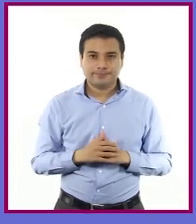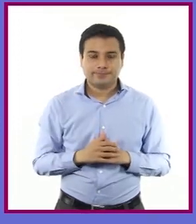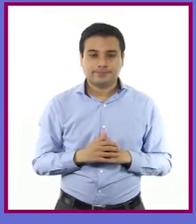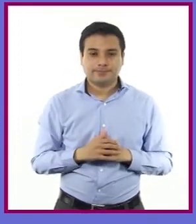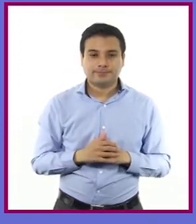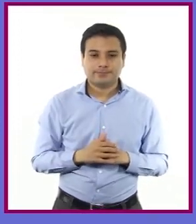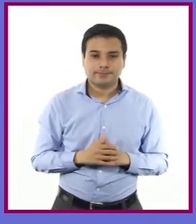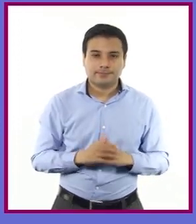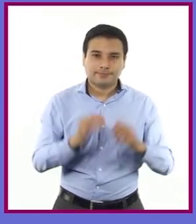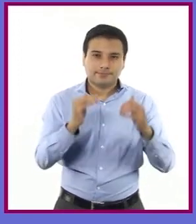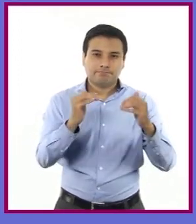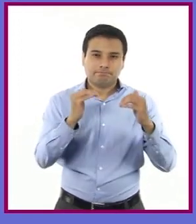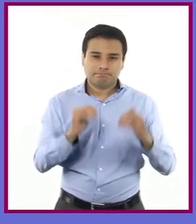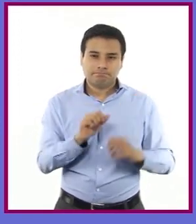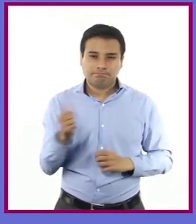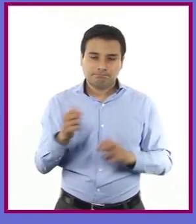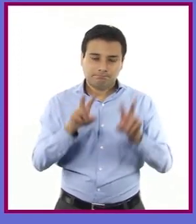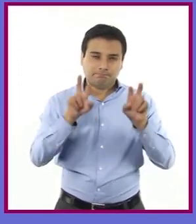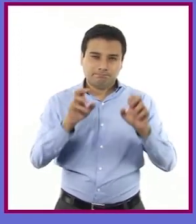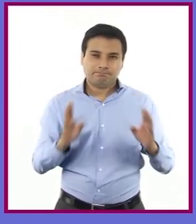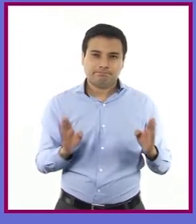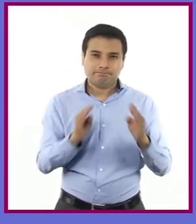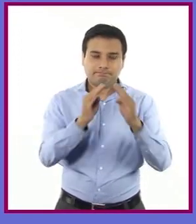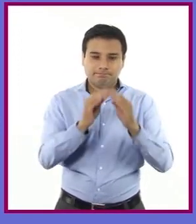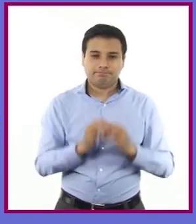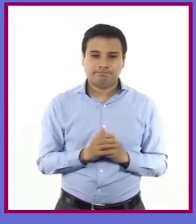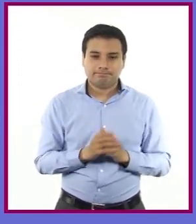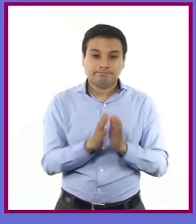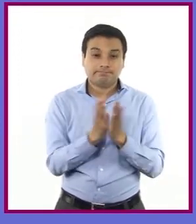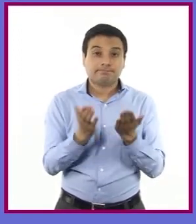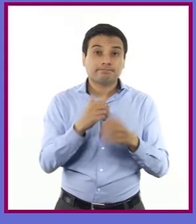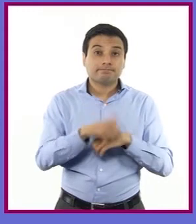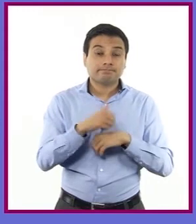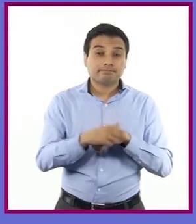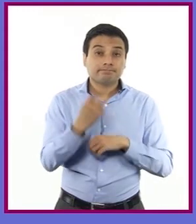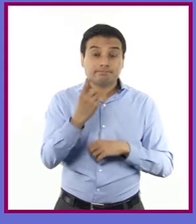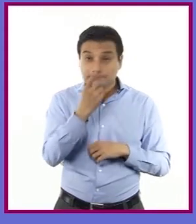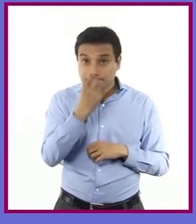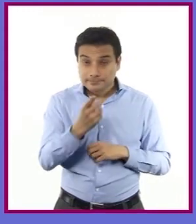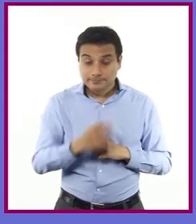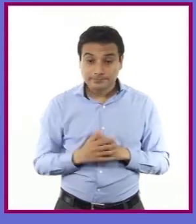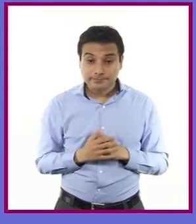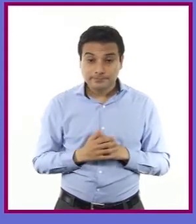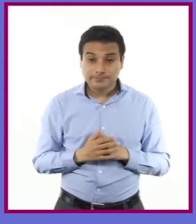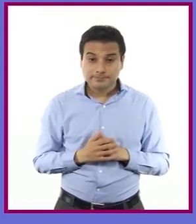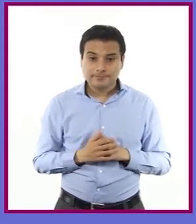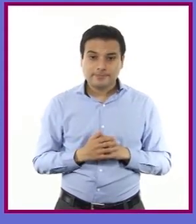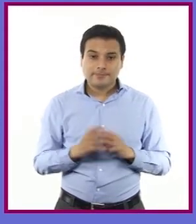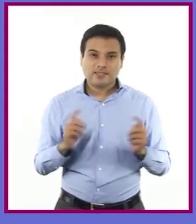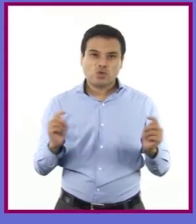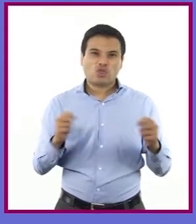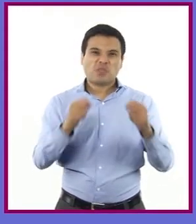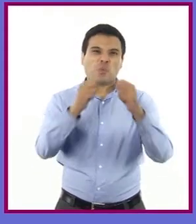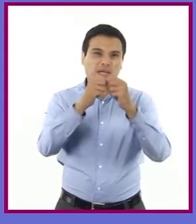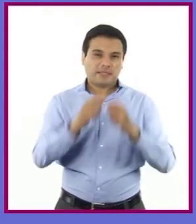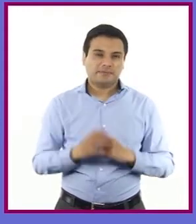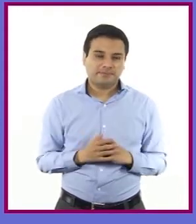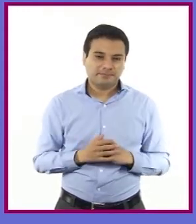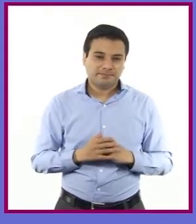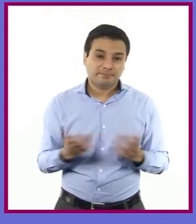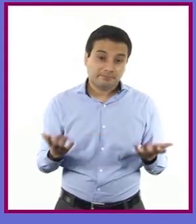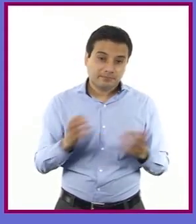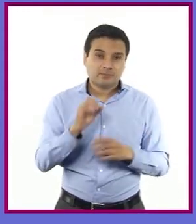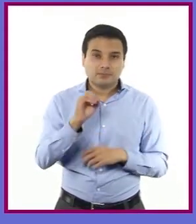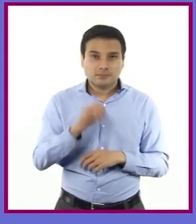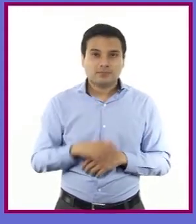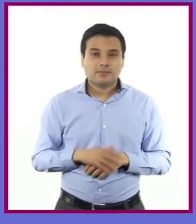a otra categoría, que era zona arqueológica, pues la fuente 1 nos dice que Teotihuacán, por ejemplo, o que